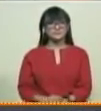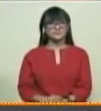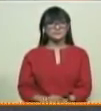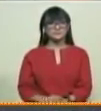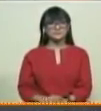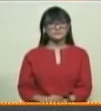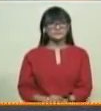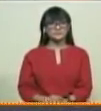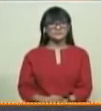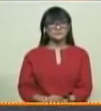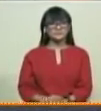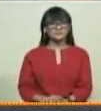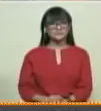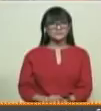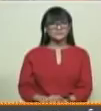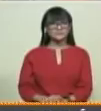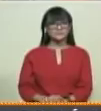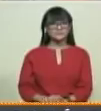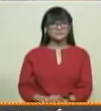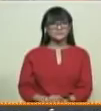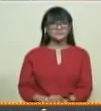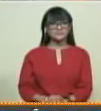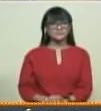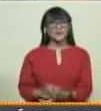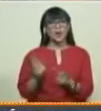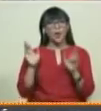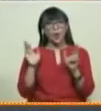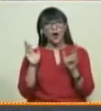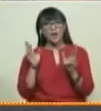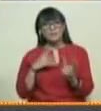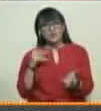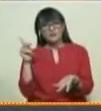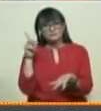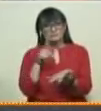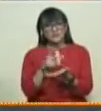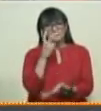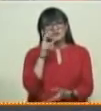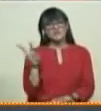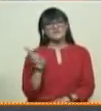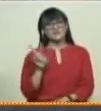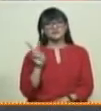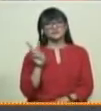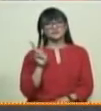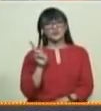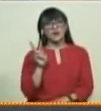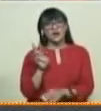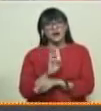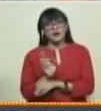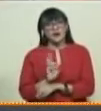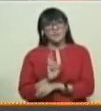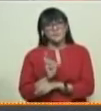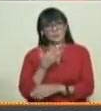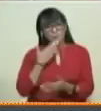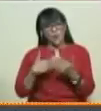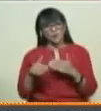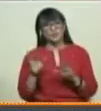Ojalá pueda visitar su hermoso país en el futuro inmediato, prontamente.